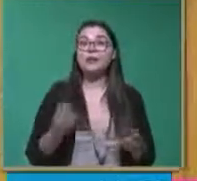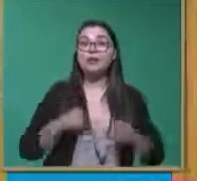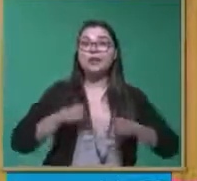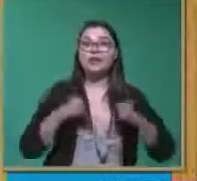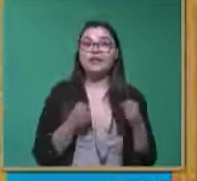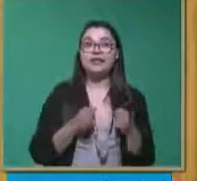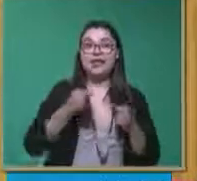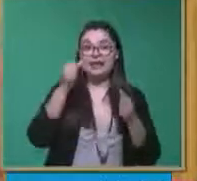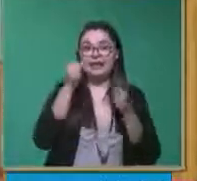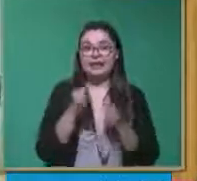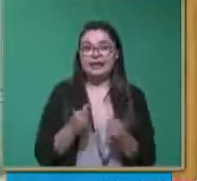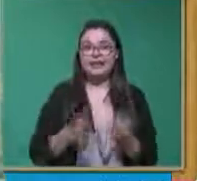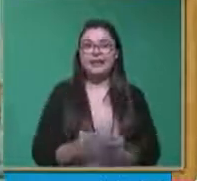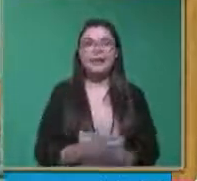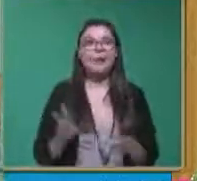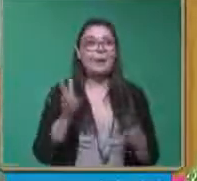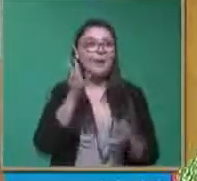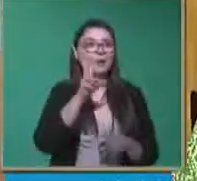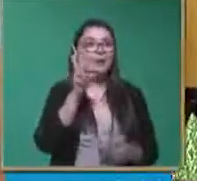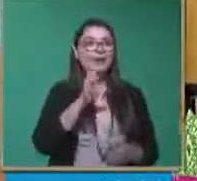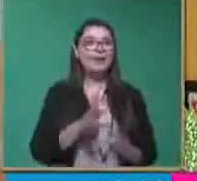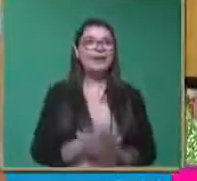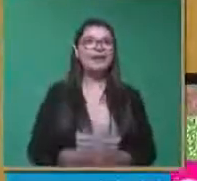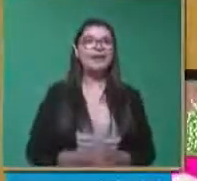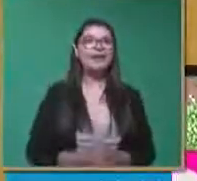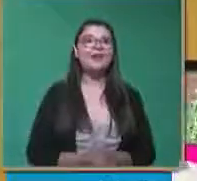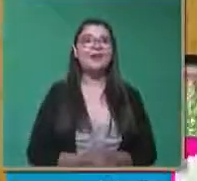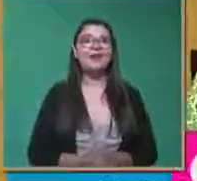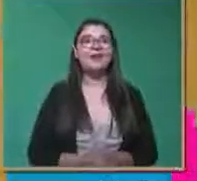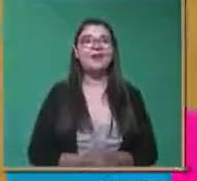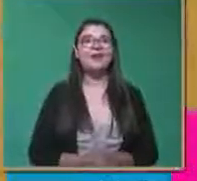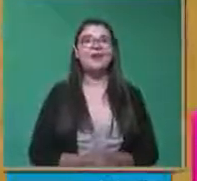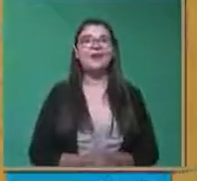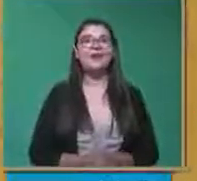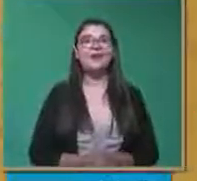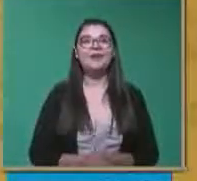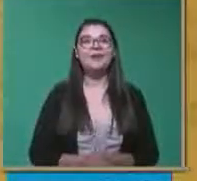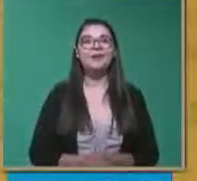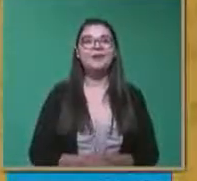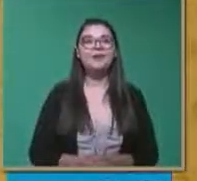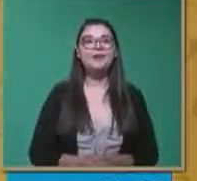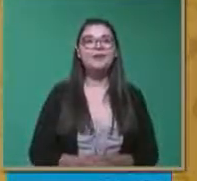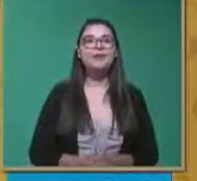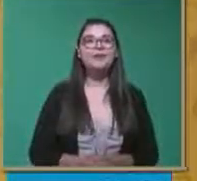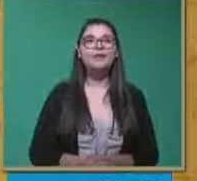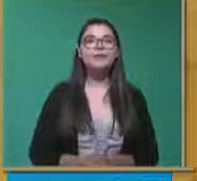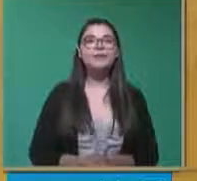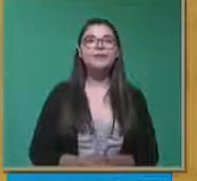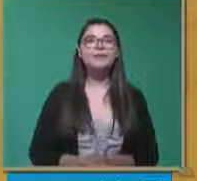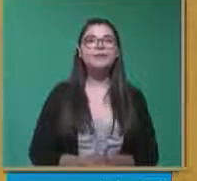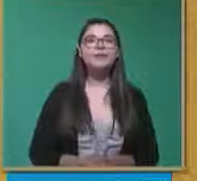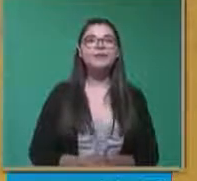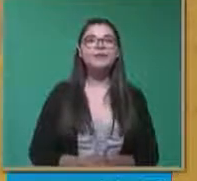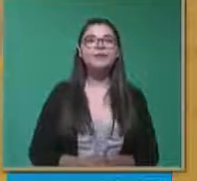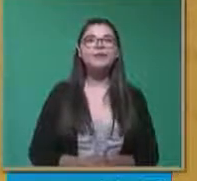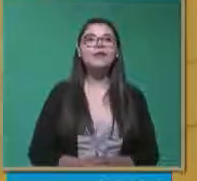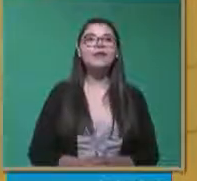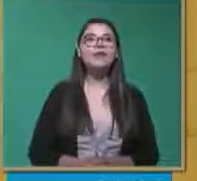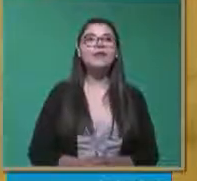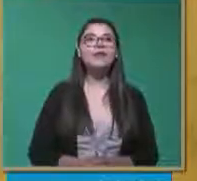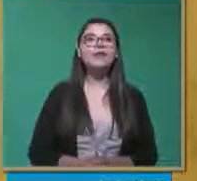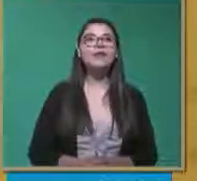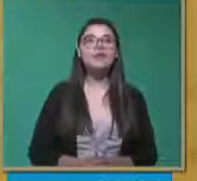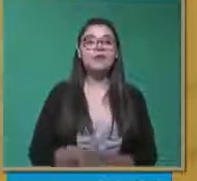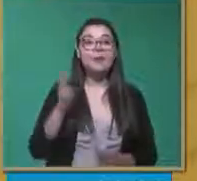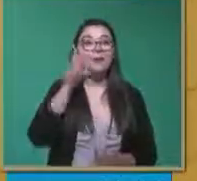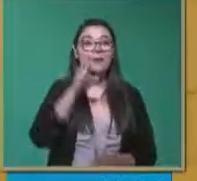maestra Marianela. A ver. A ver. Y ayúdenos a cantar. Ay, ay, ay. Está